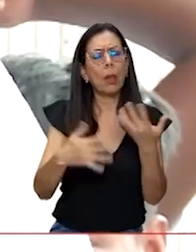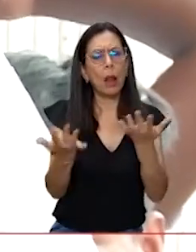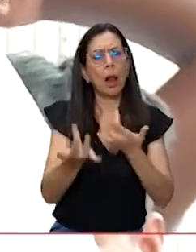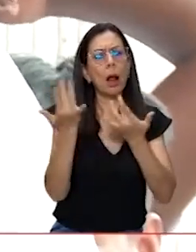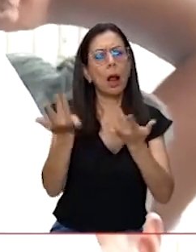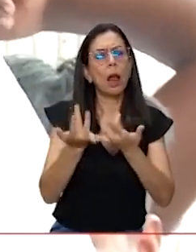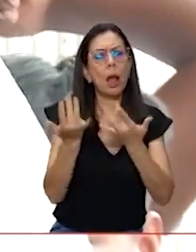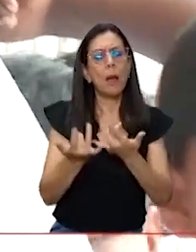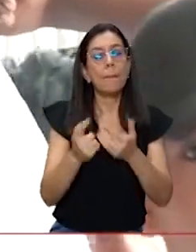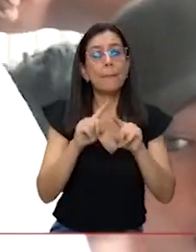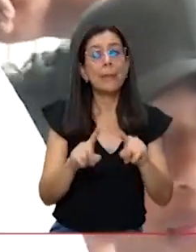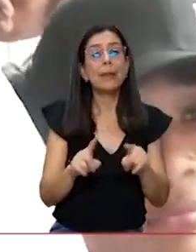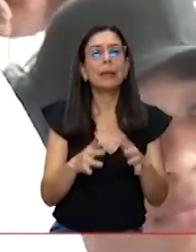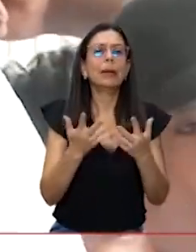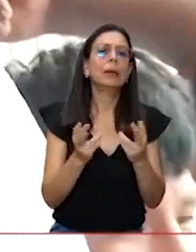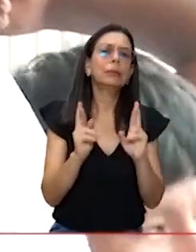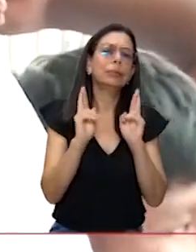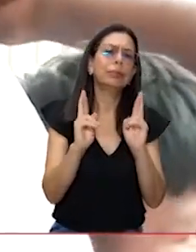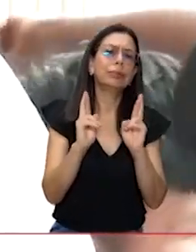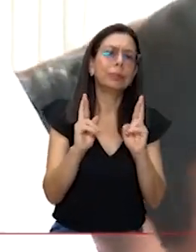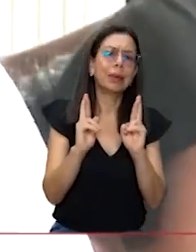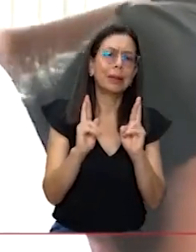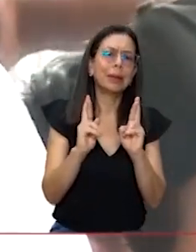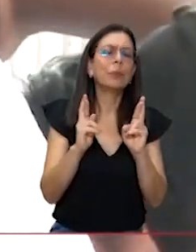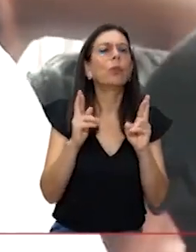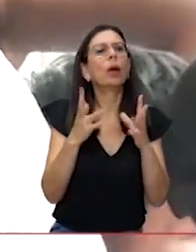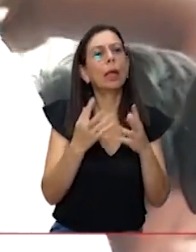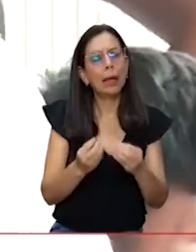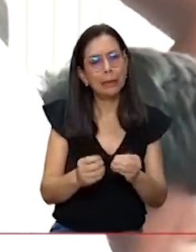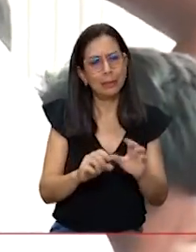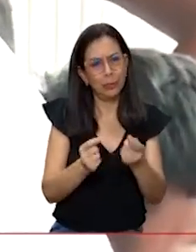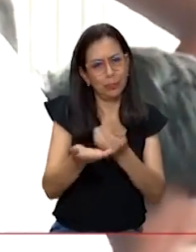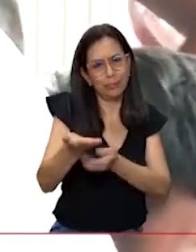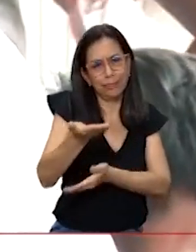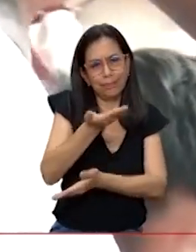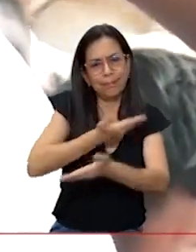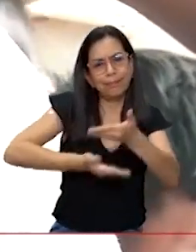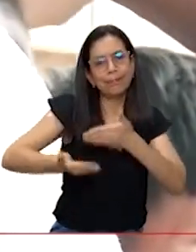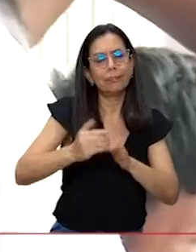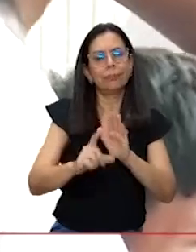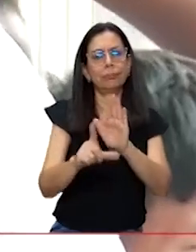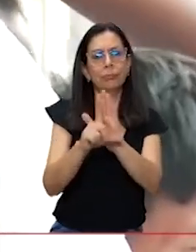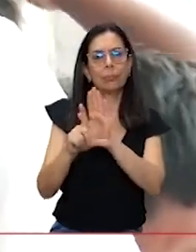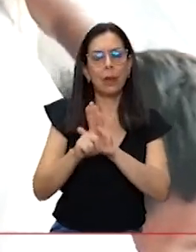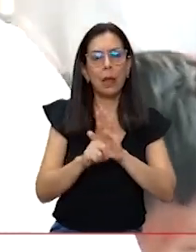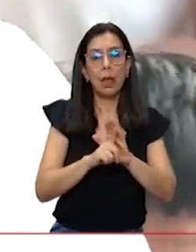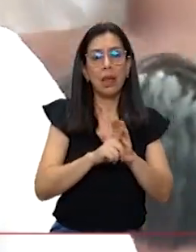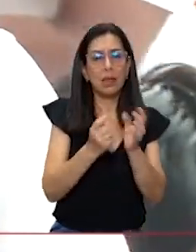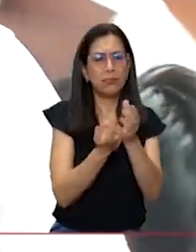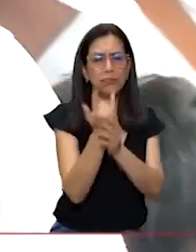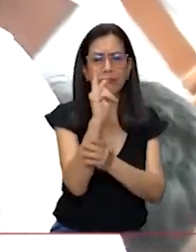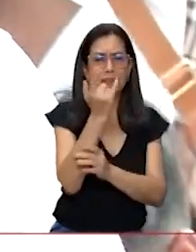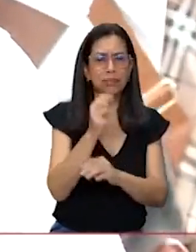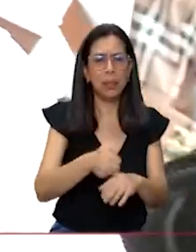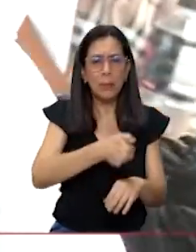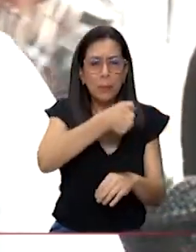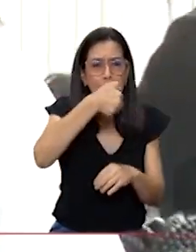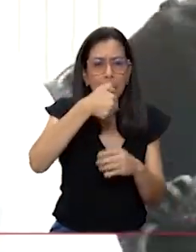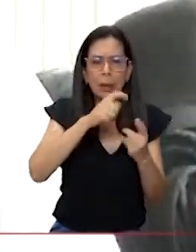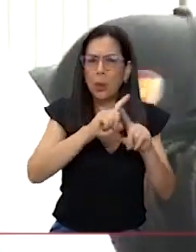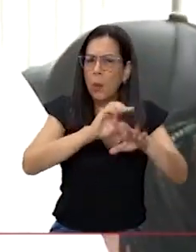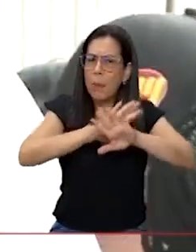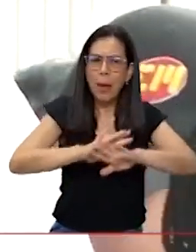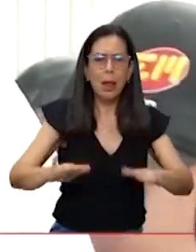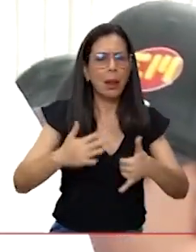todo aguardan la esperanza de que puedan migrar hacia la legalidad y que los cultivos de coca dejen de estar presentes en el